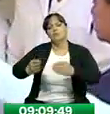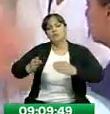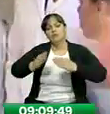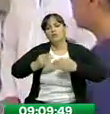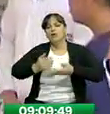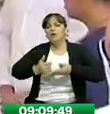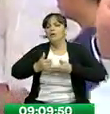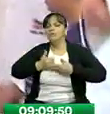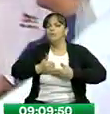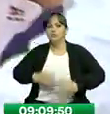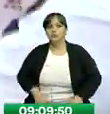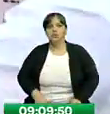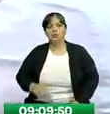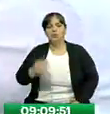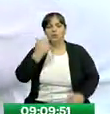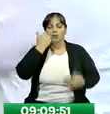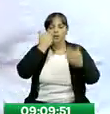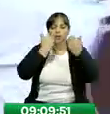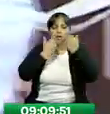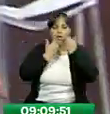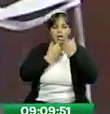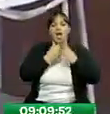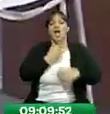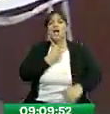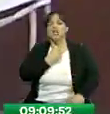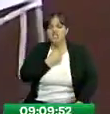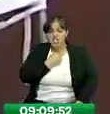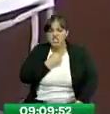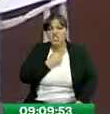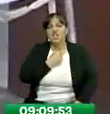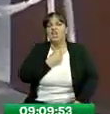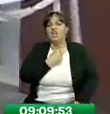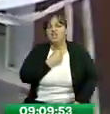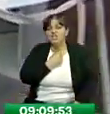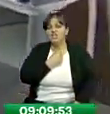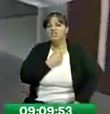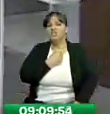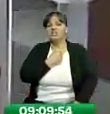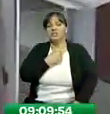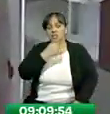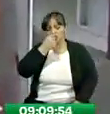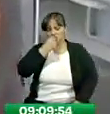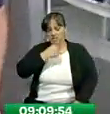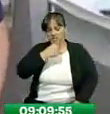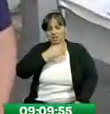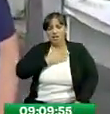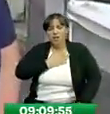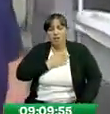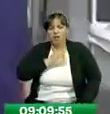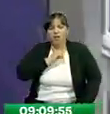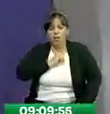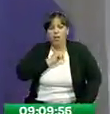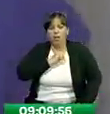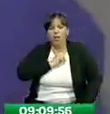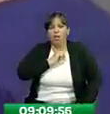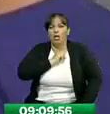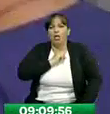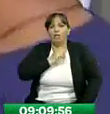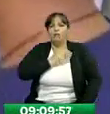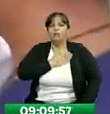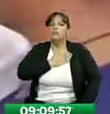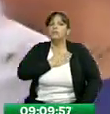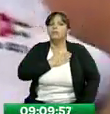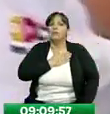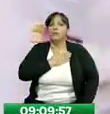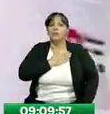estos síntomas acudir al médico y si tiene estornudos si está con secreción nasal utilizar pañuelos y sean descartados en bolsas plásticas